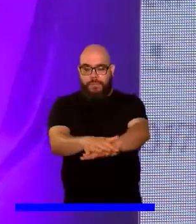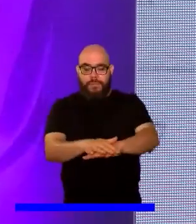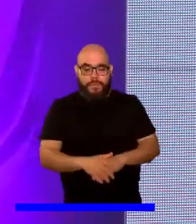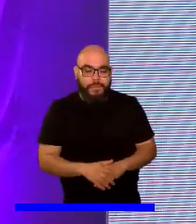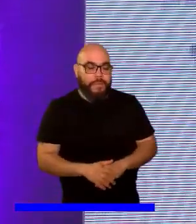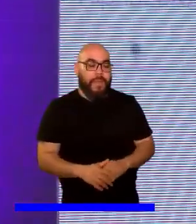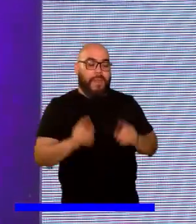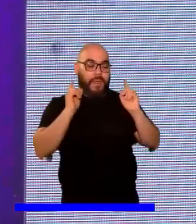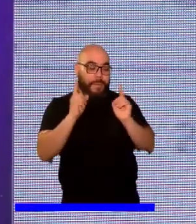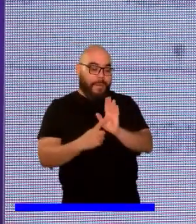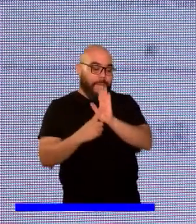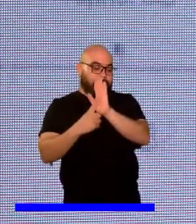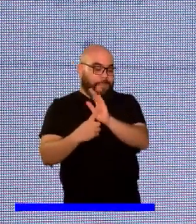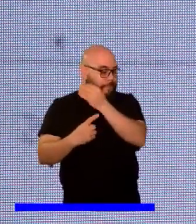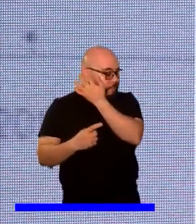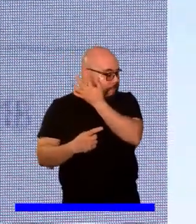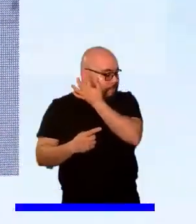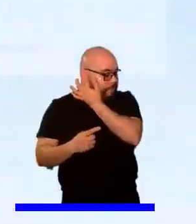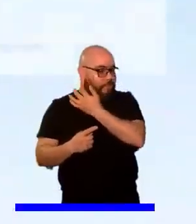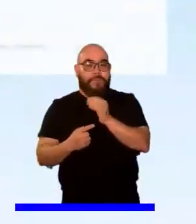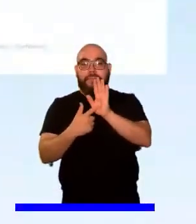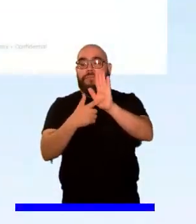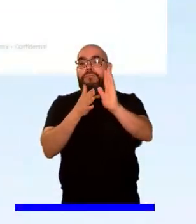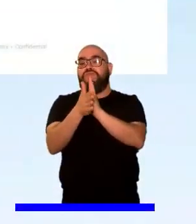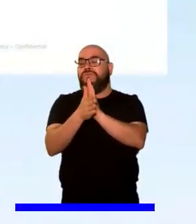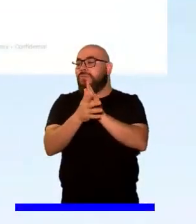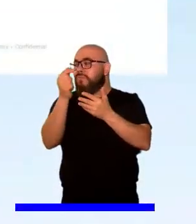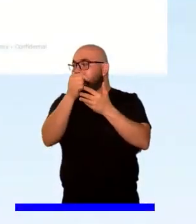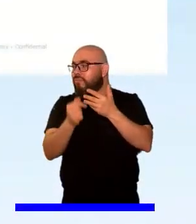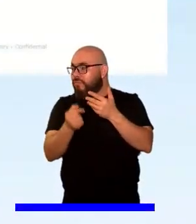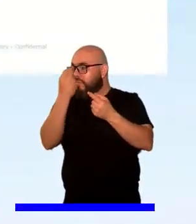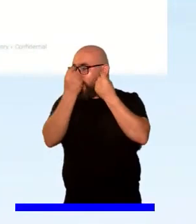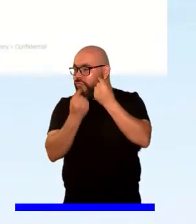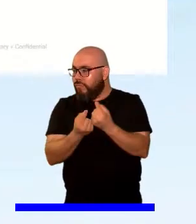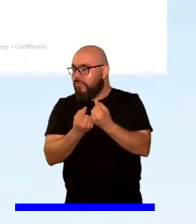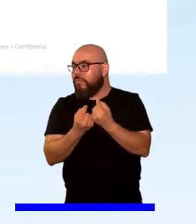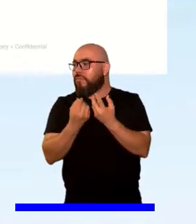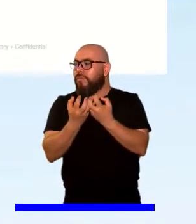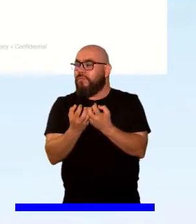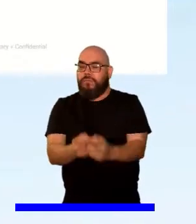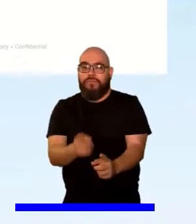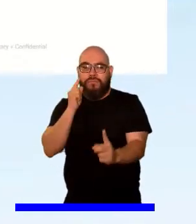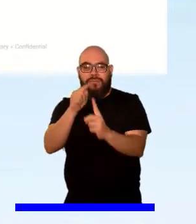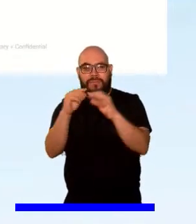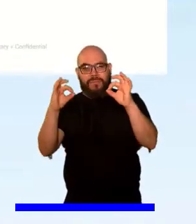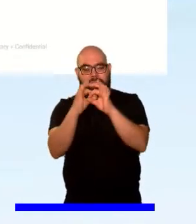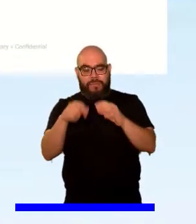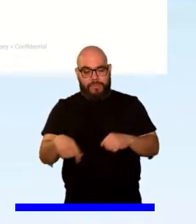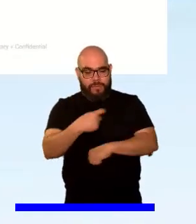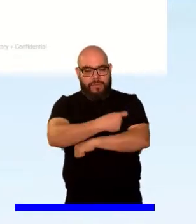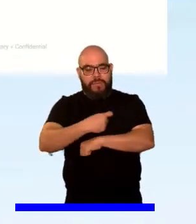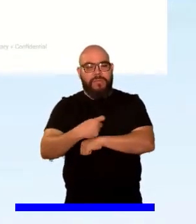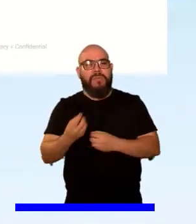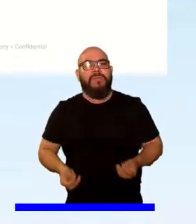Pero, ¿por qué lo menciono? No quiero bajar al detalle de lo que hace esto, sino quiero enfocarme en el hecho de que Google lo hace